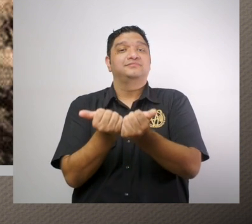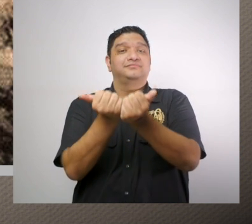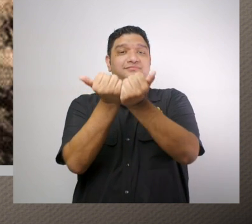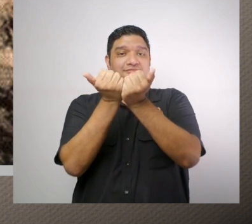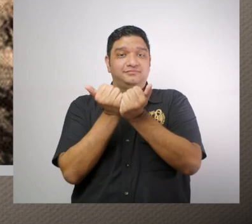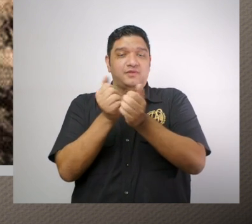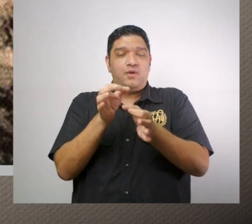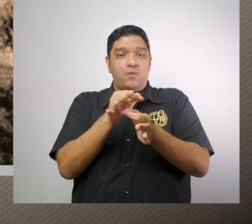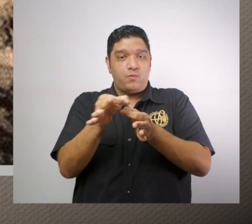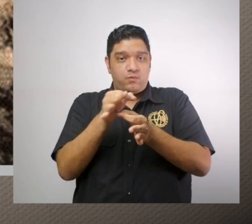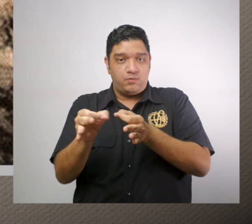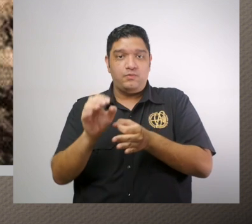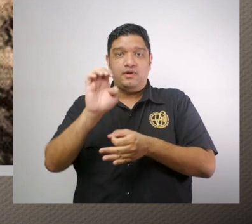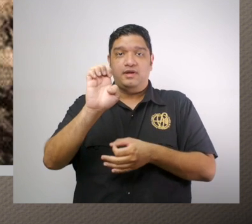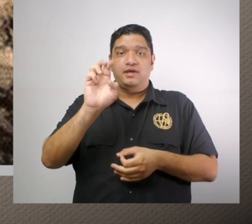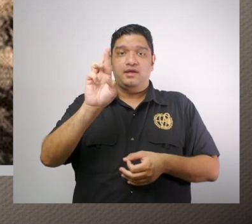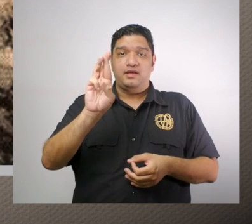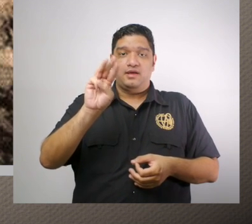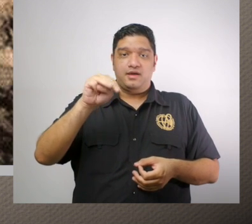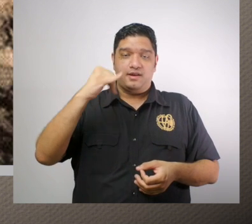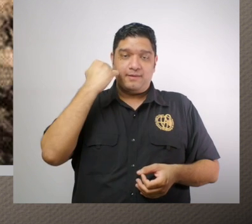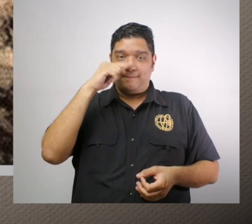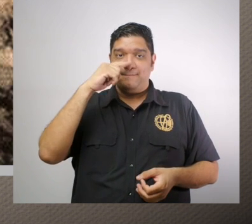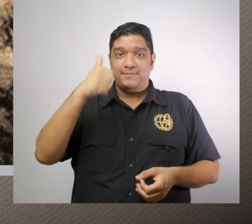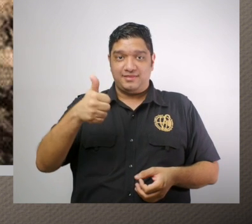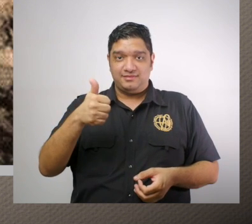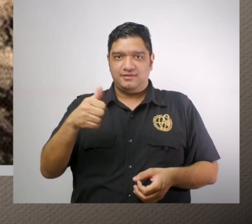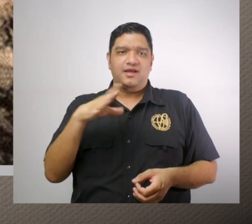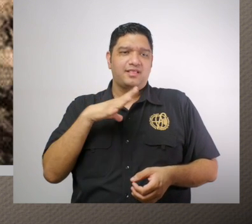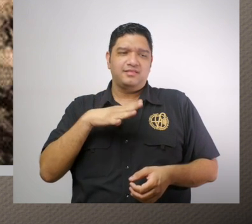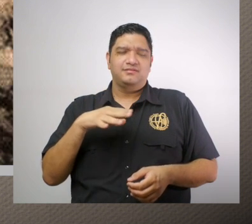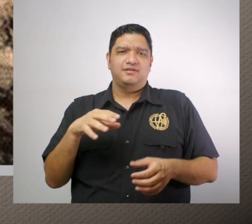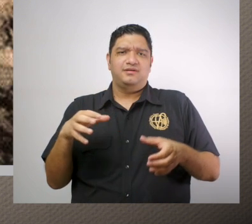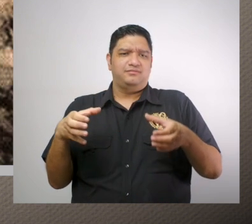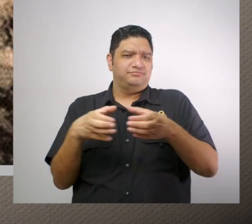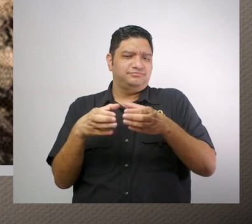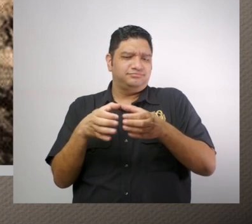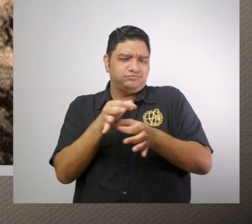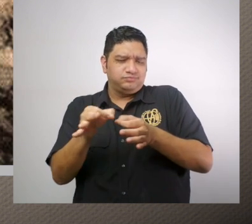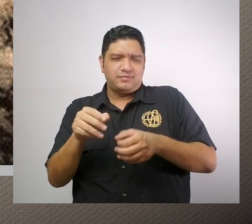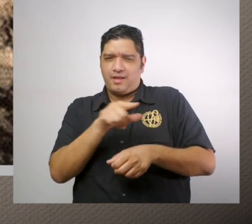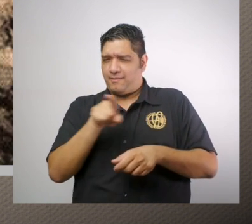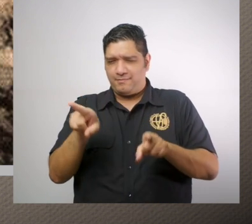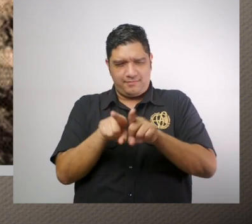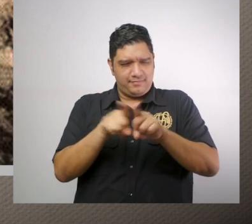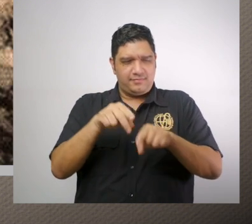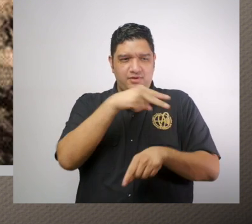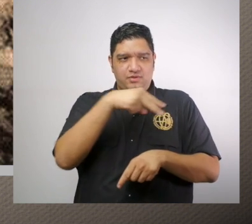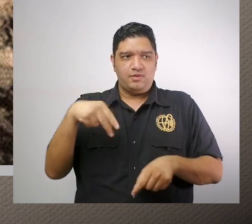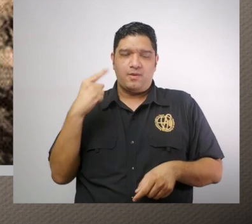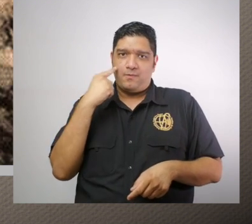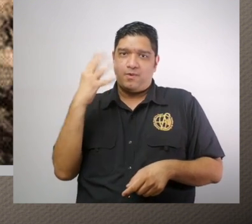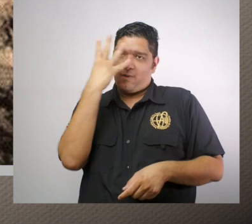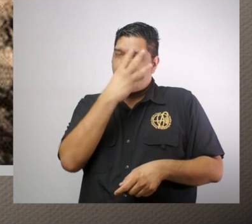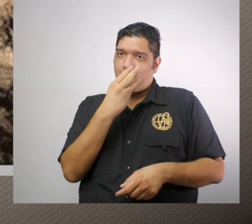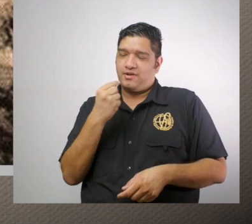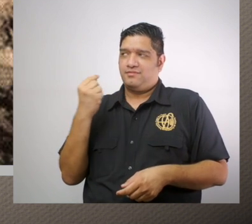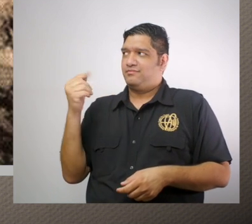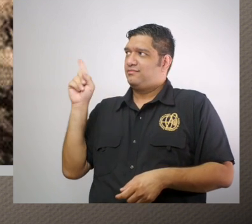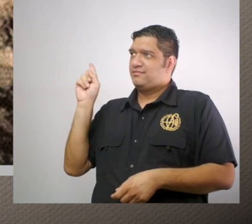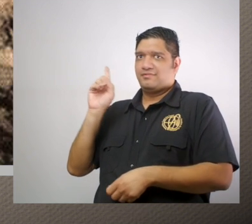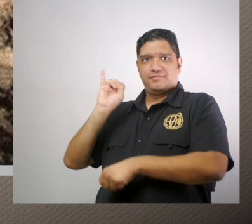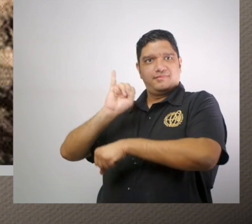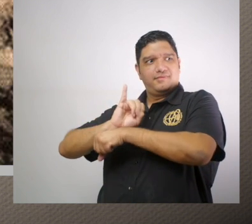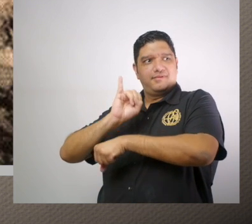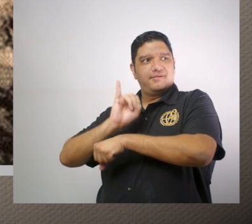del pueblo de La Ermita, cabeza del curato del mismo nombre. Pueden ver la belleza barroca de